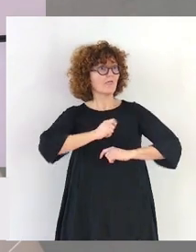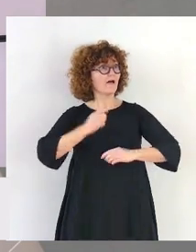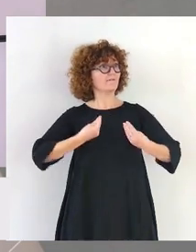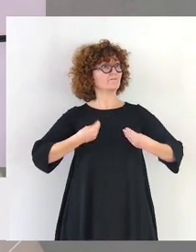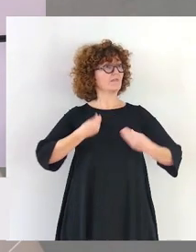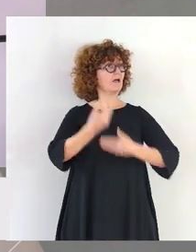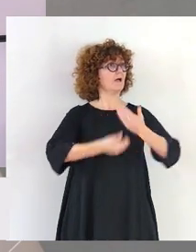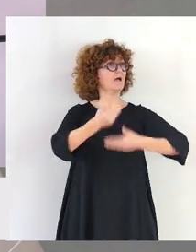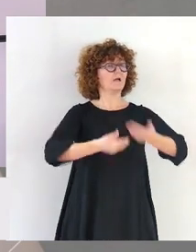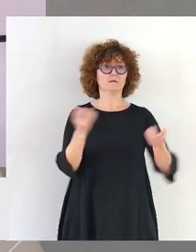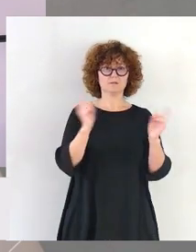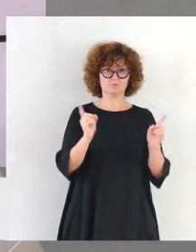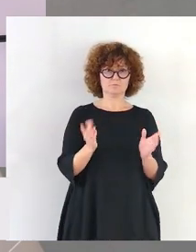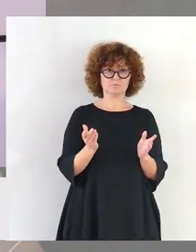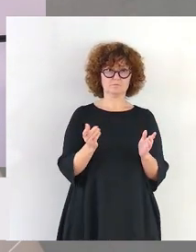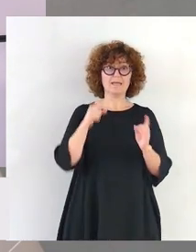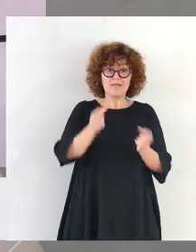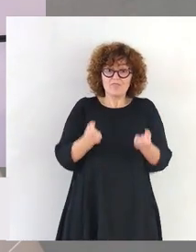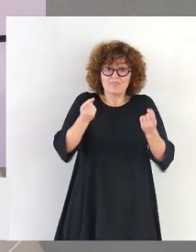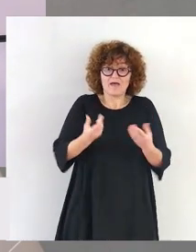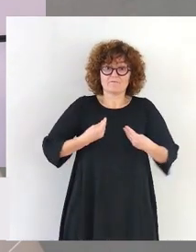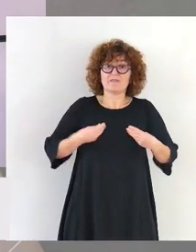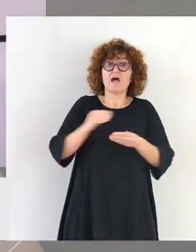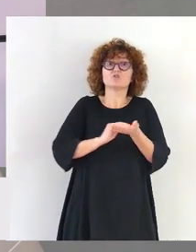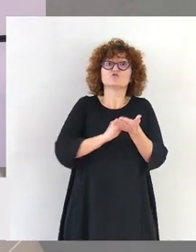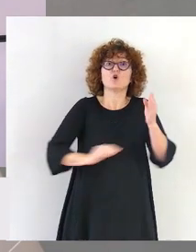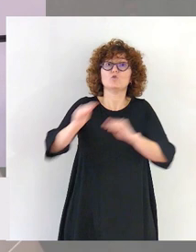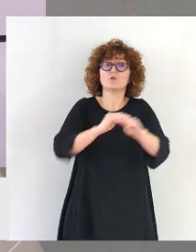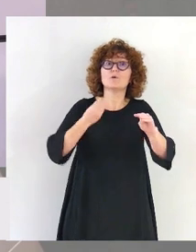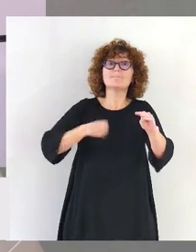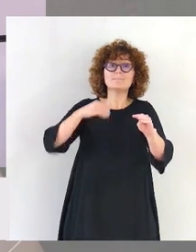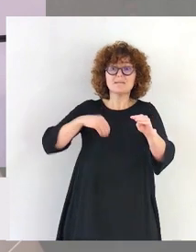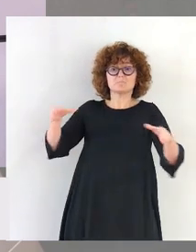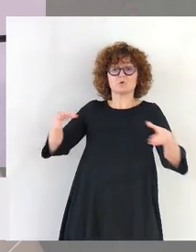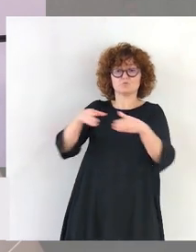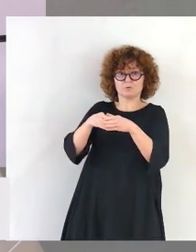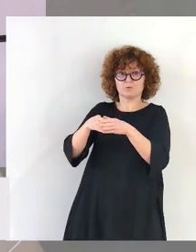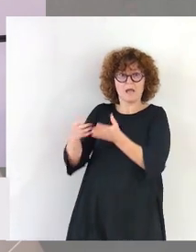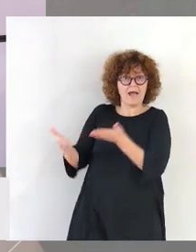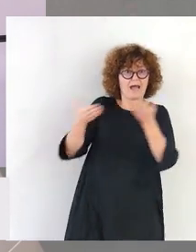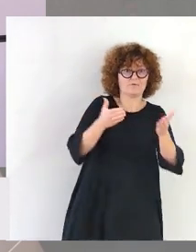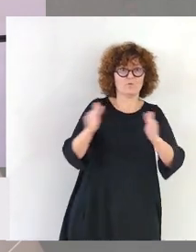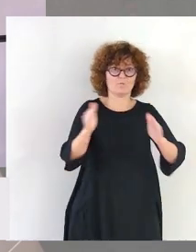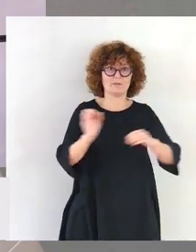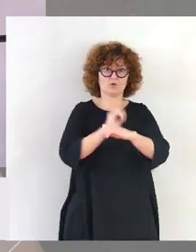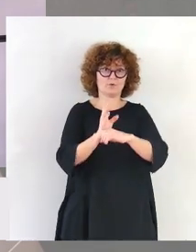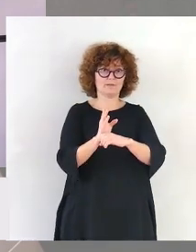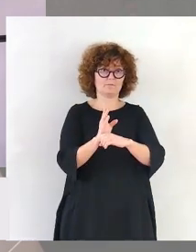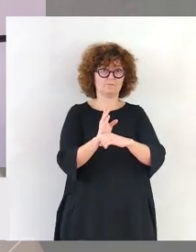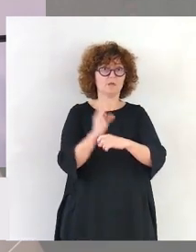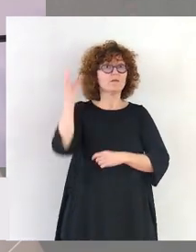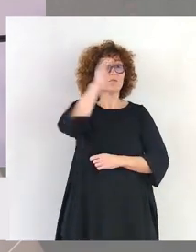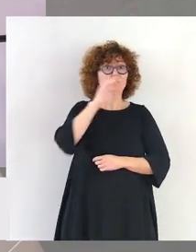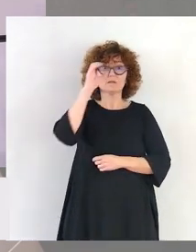arregló durante la covid es esa ciencia potente que está ahí sigámoslos de cerca los científicos